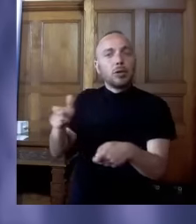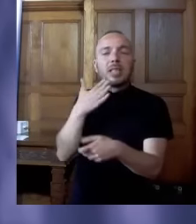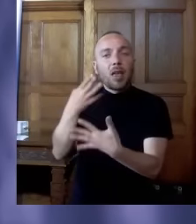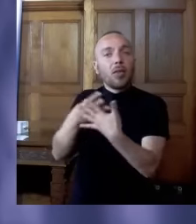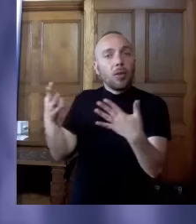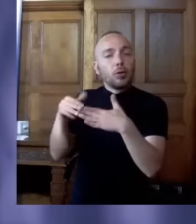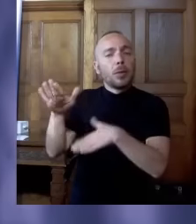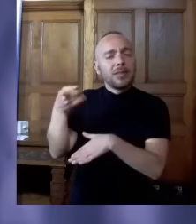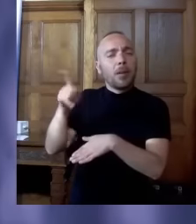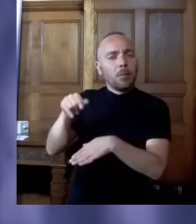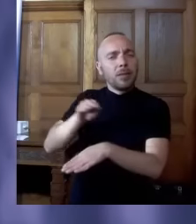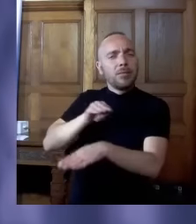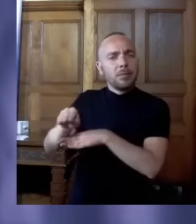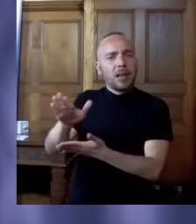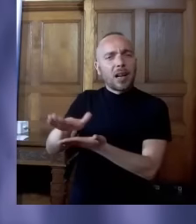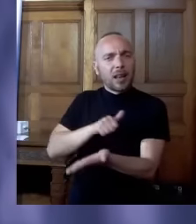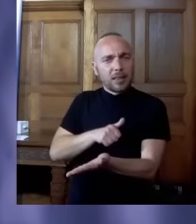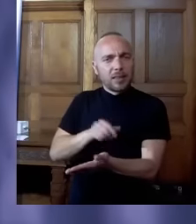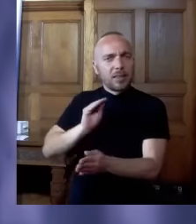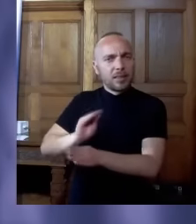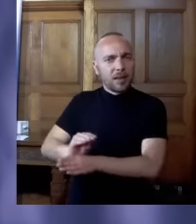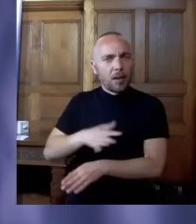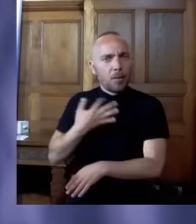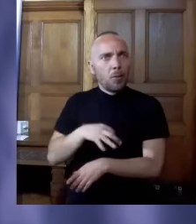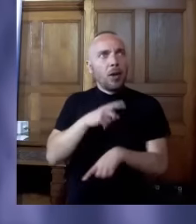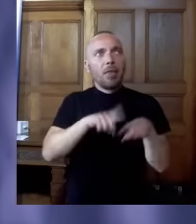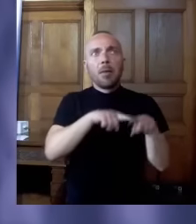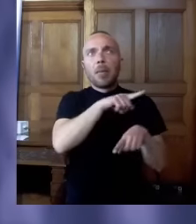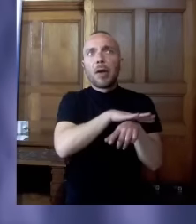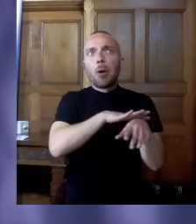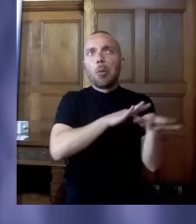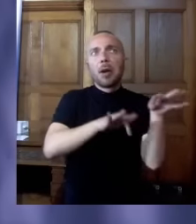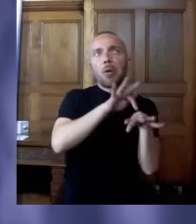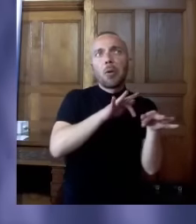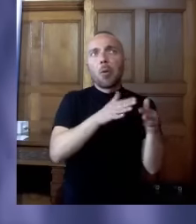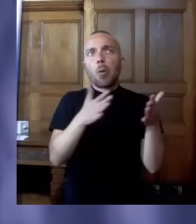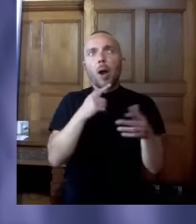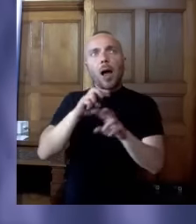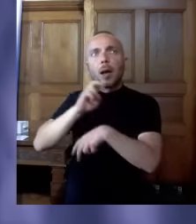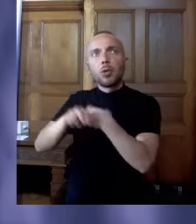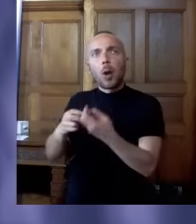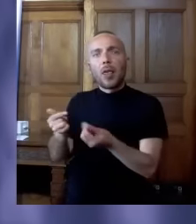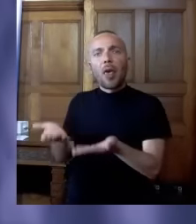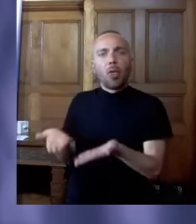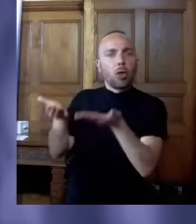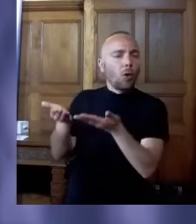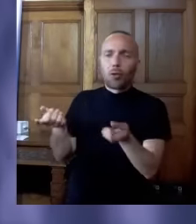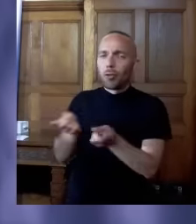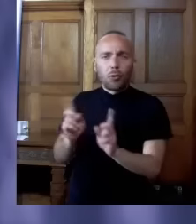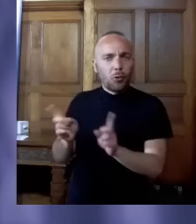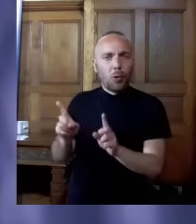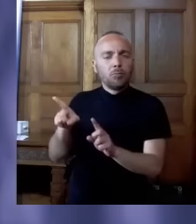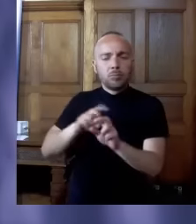logramos que no dependiese del gobierno de turno la actualización de la renta de garantía de ingresos sino que se